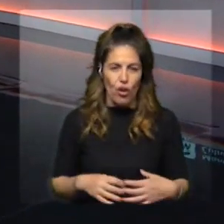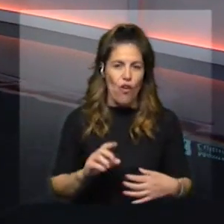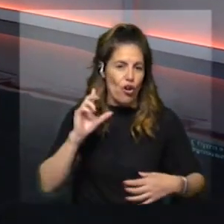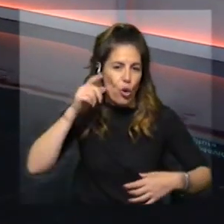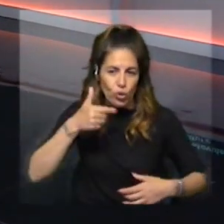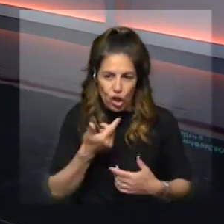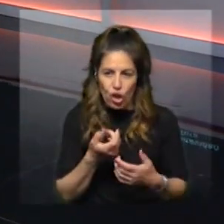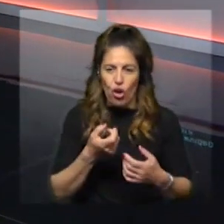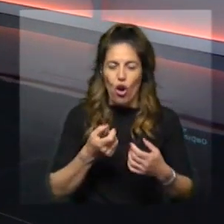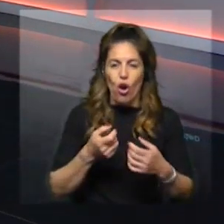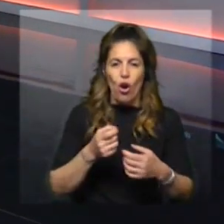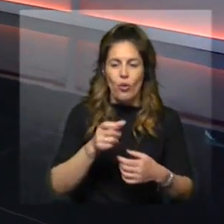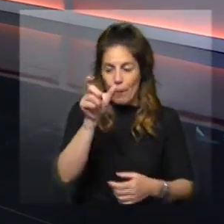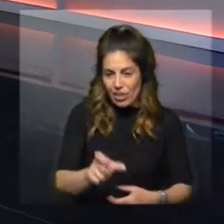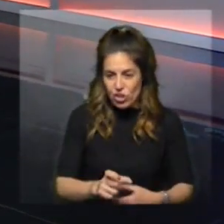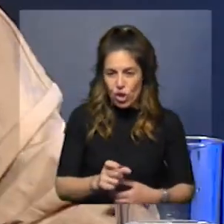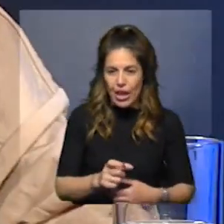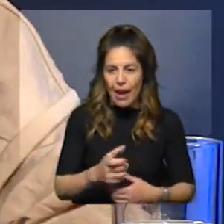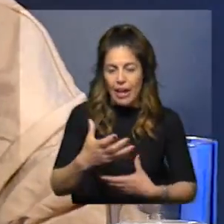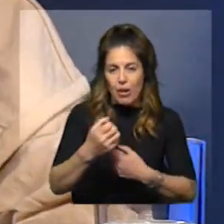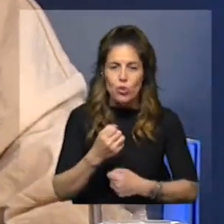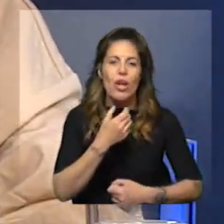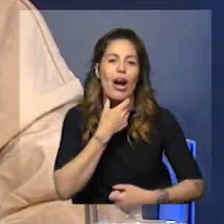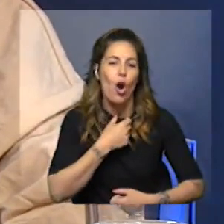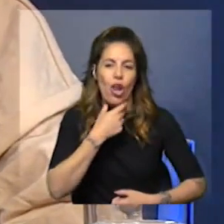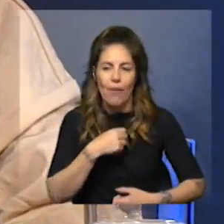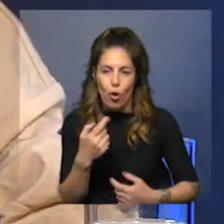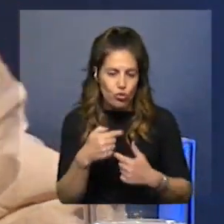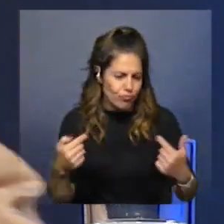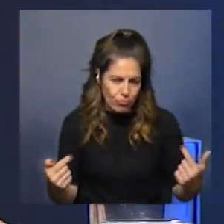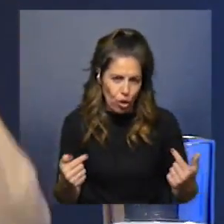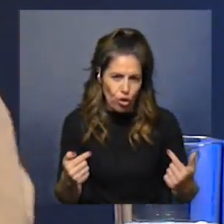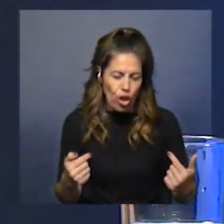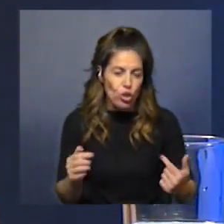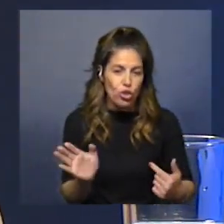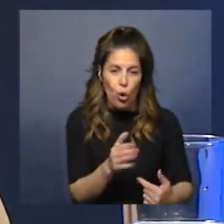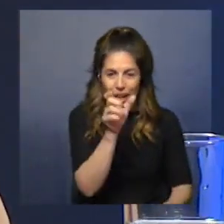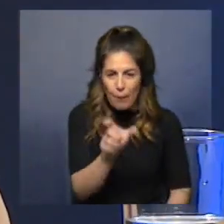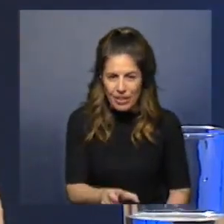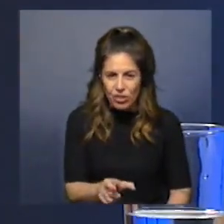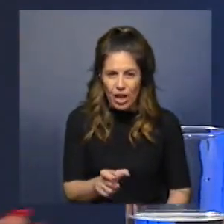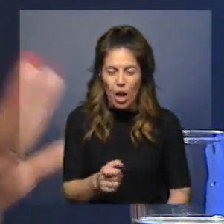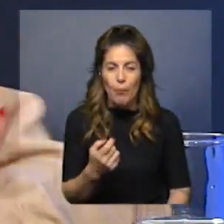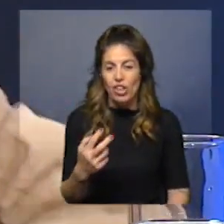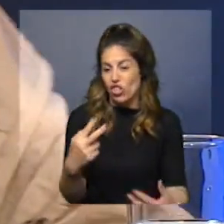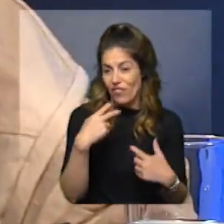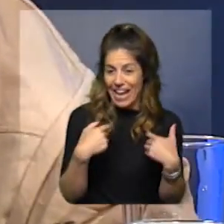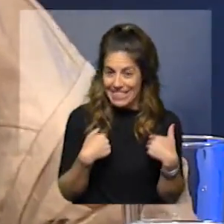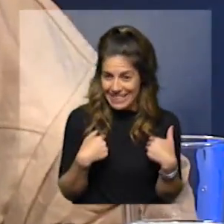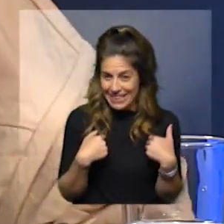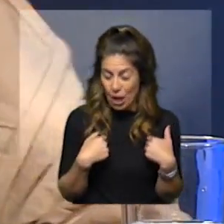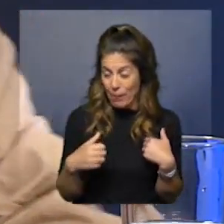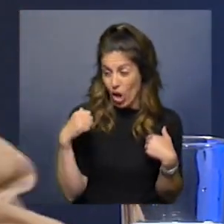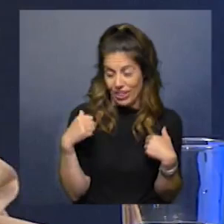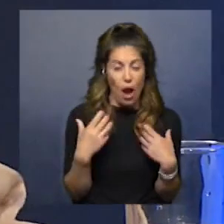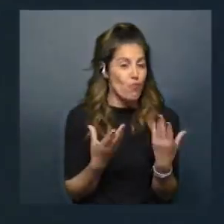coach vocal, bueno, nada, un montón de todas las personas que están atrás de un producto, ¿no? Porque esto se ve así, pero detrás. Somos